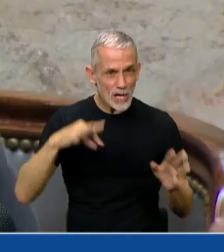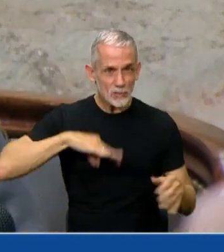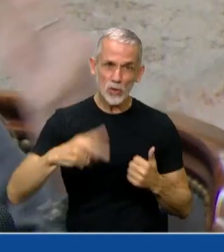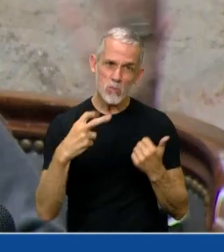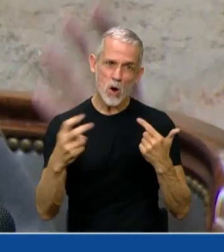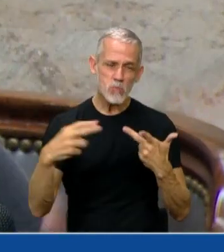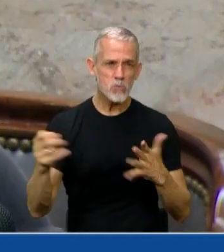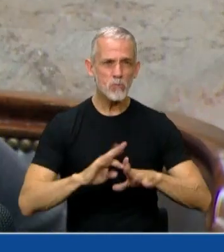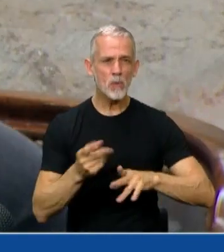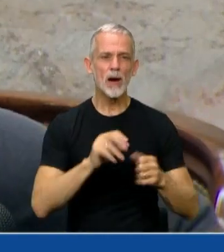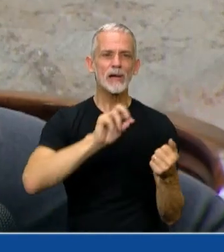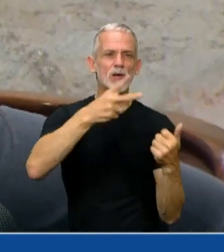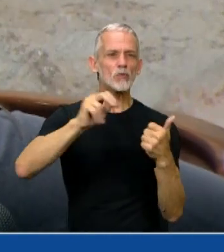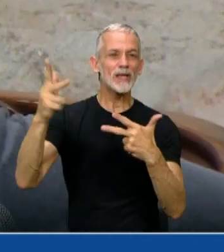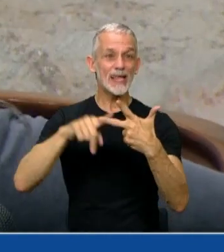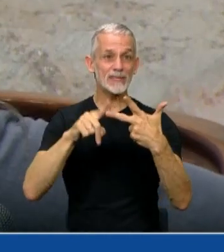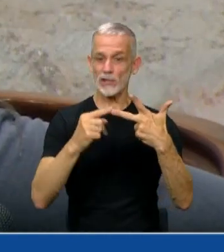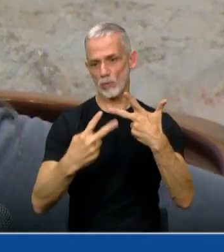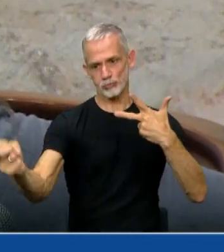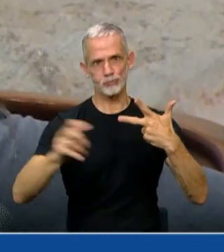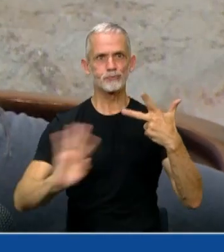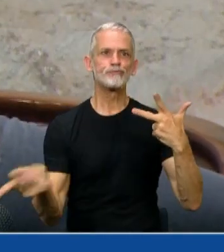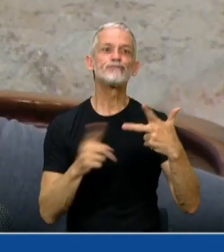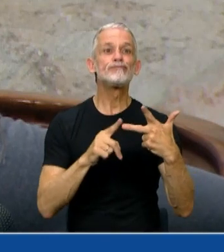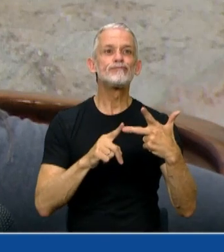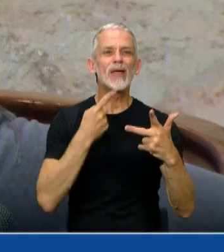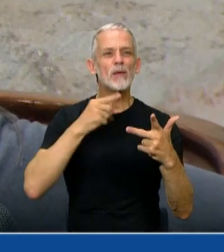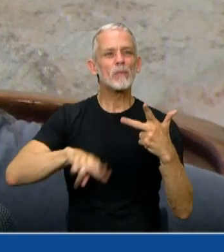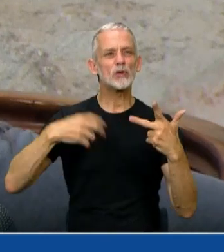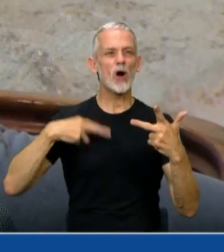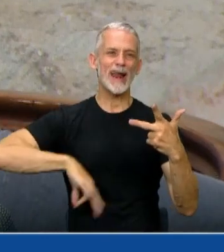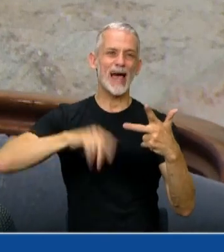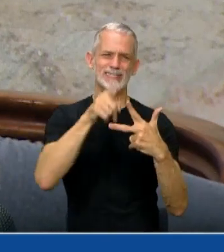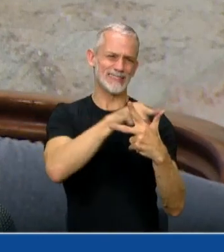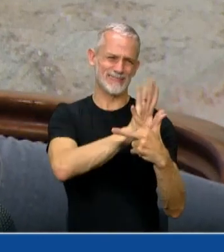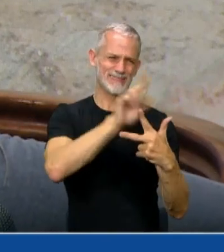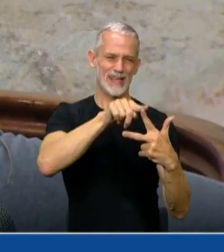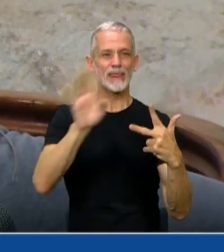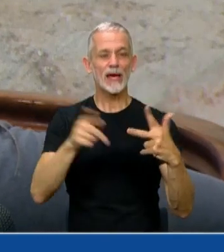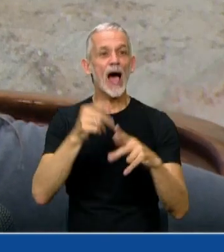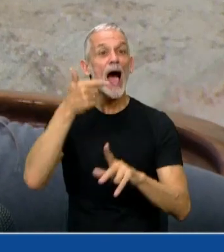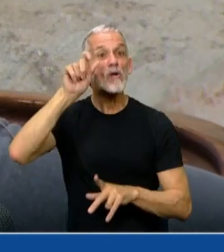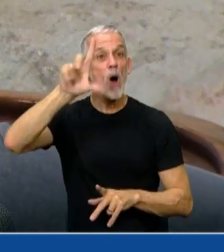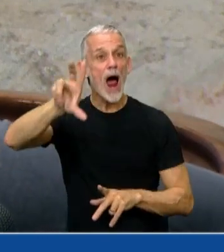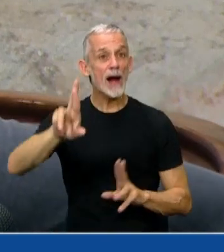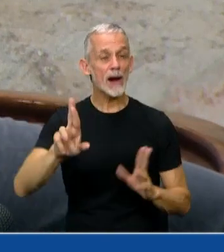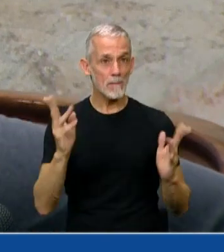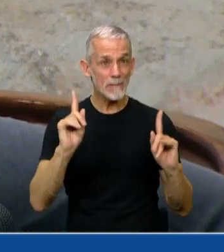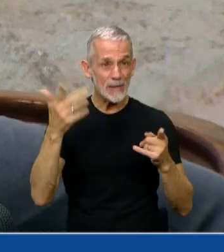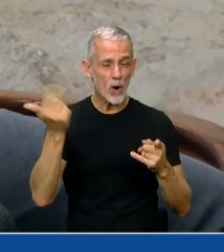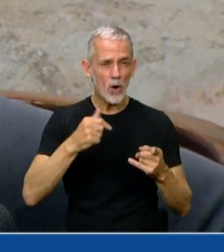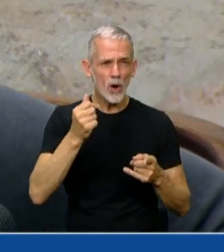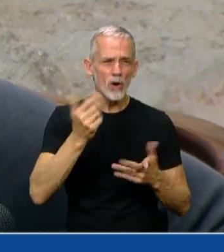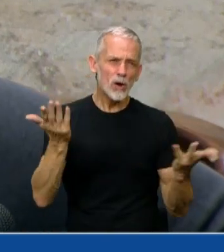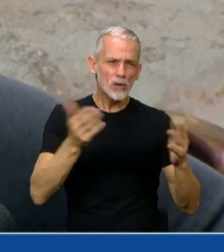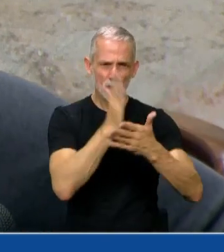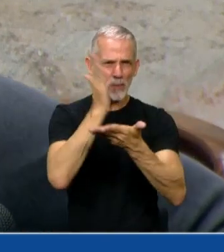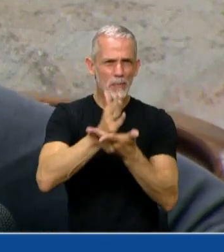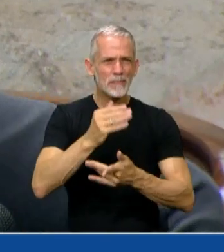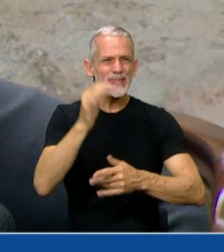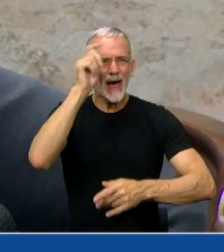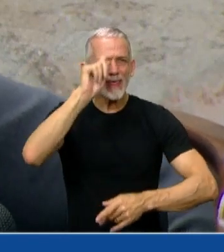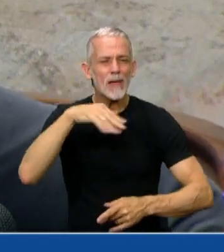segundo y tercer cargo se los sacuden con el impuesto a las ganancias. Los trabajadores de Aluar pierden quincenas enteras